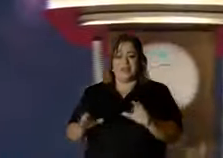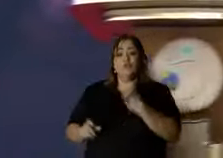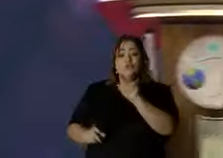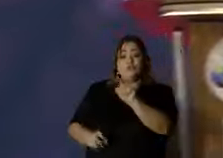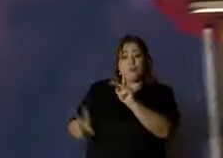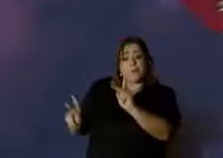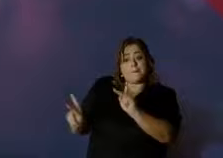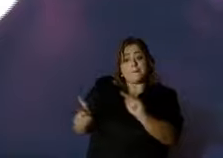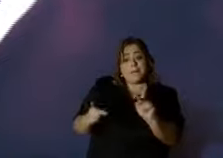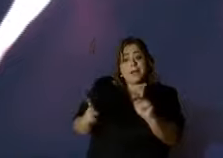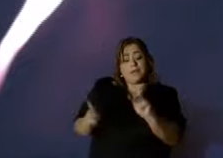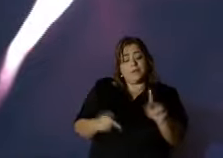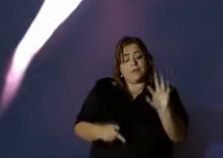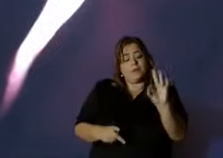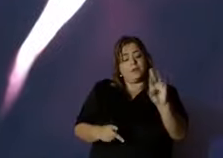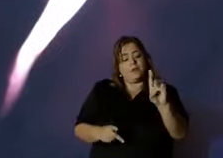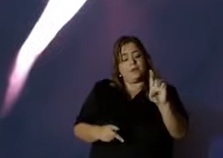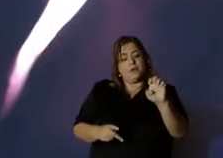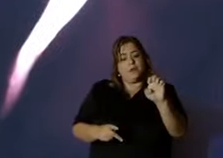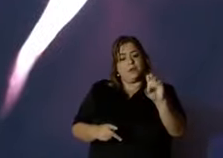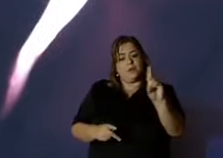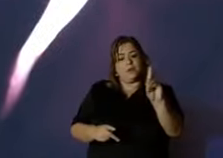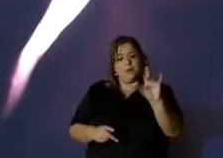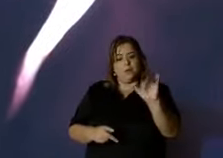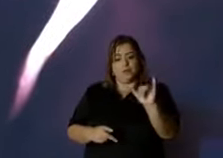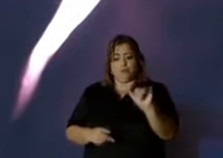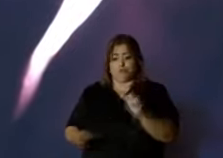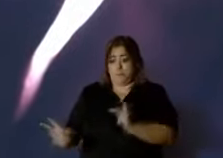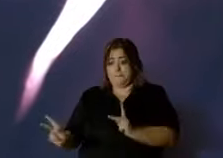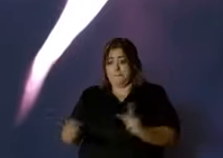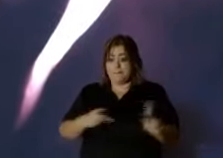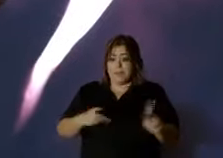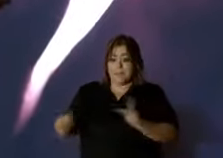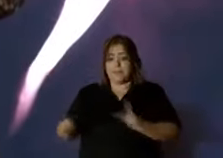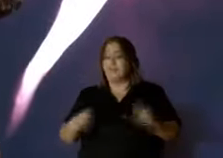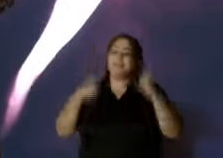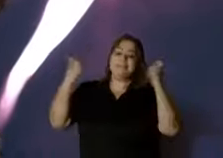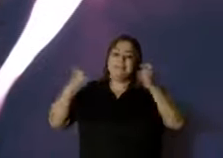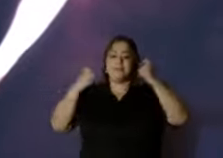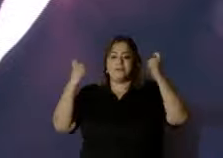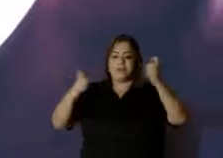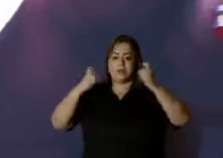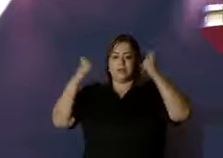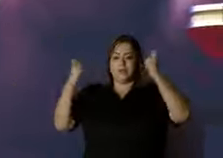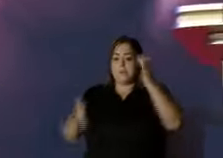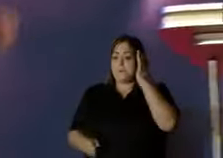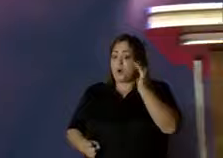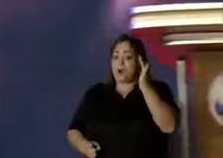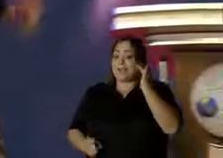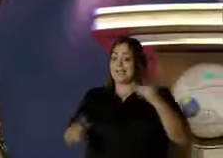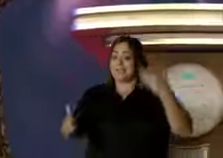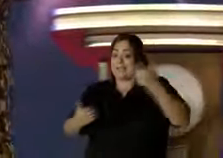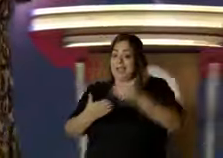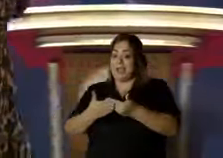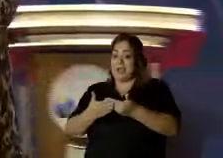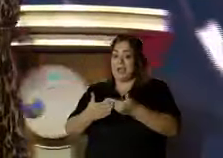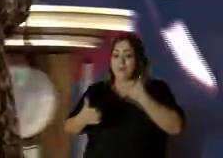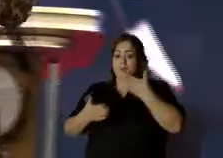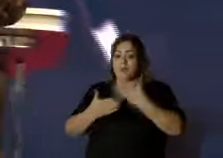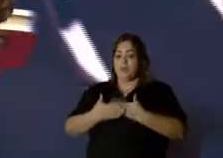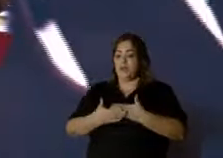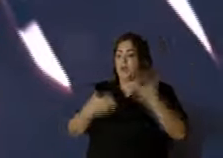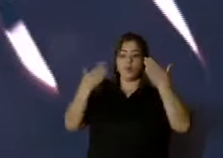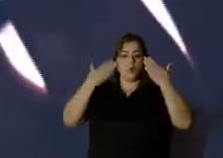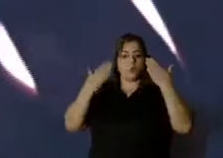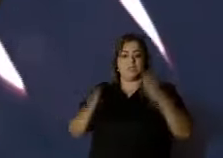Prepárate, Freddy, prepare. Usted está preparándose para lo que viene, porque lo que viene es bueno. Marinte, no sé qué tú vas a